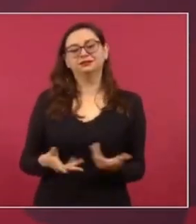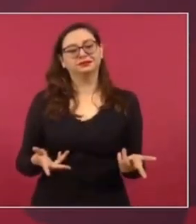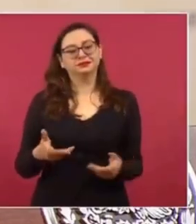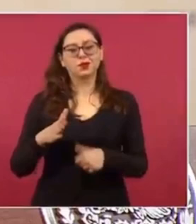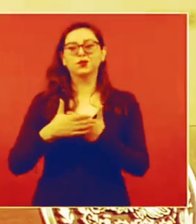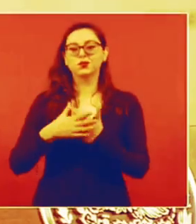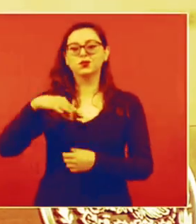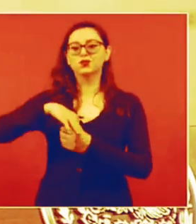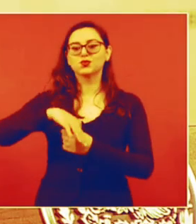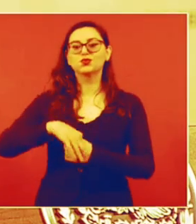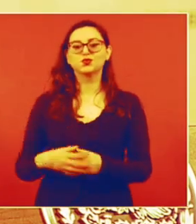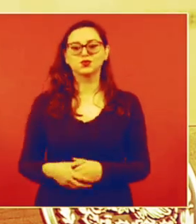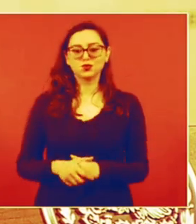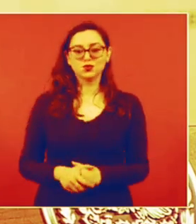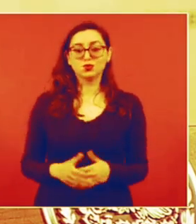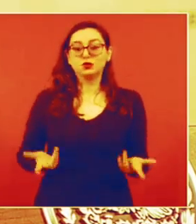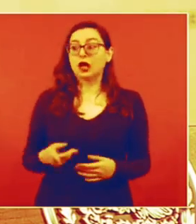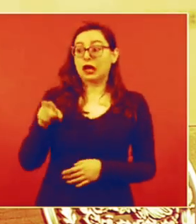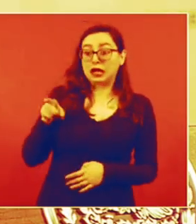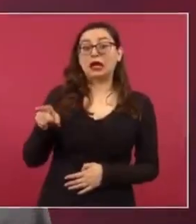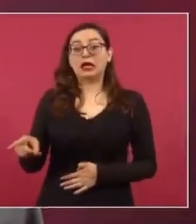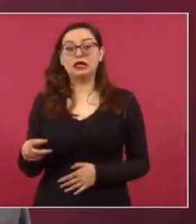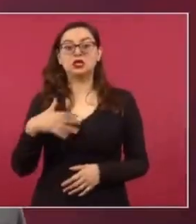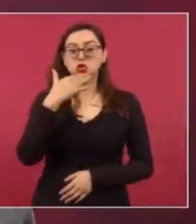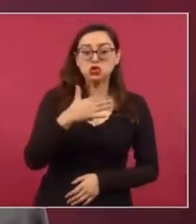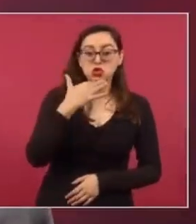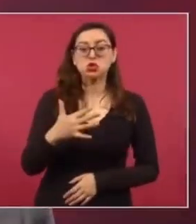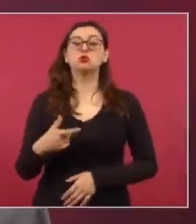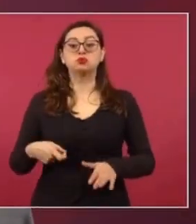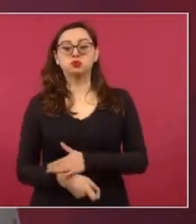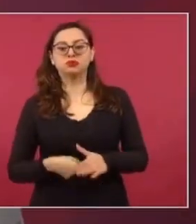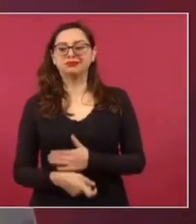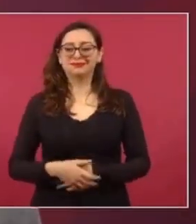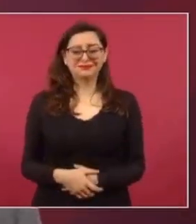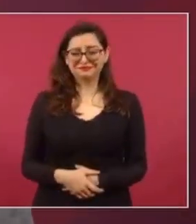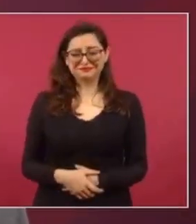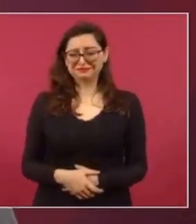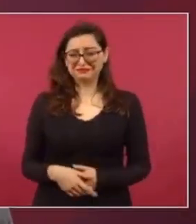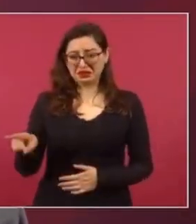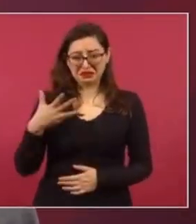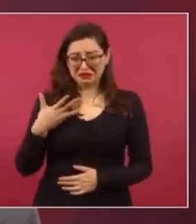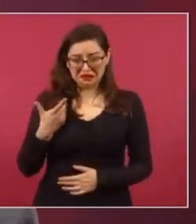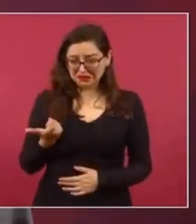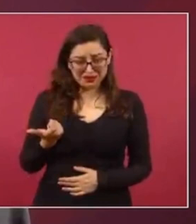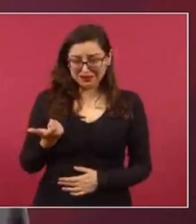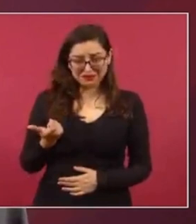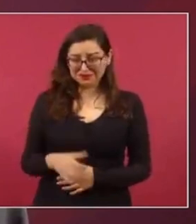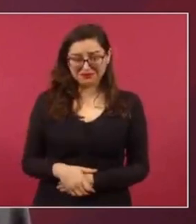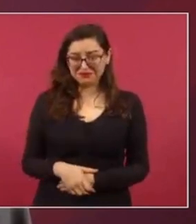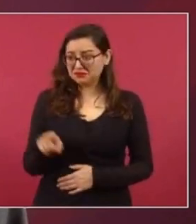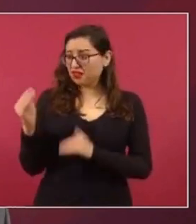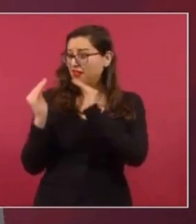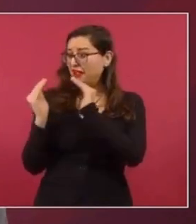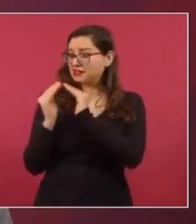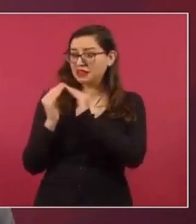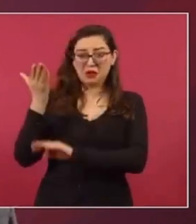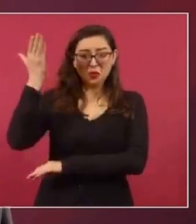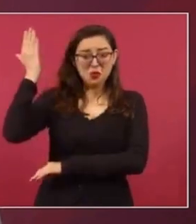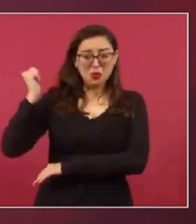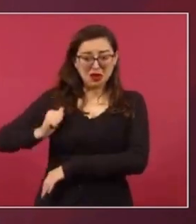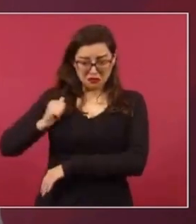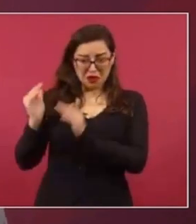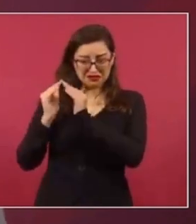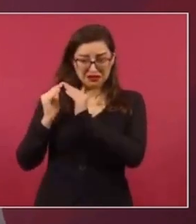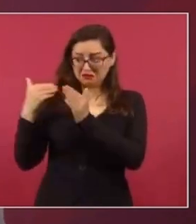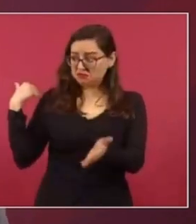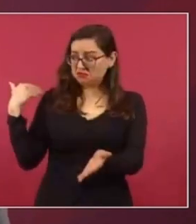repente, ¿no?, que hablan de los moches que pedía la maestra Delfina. Sigue viviendo en la misma casa que vivió siempre. Es un ejemplo de lo que